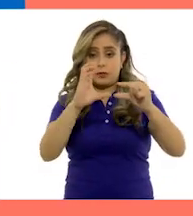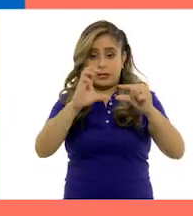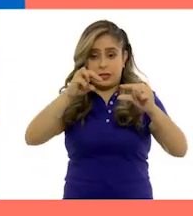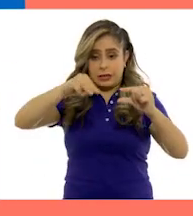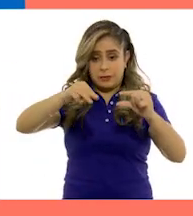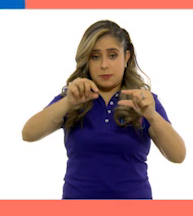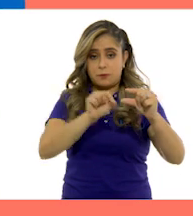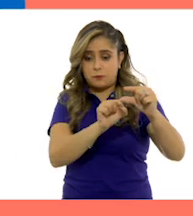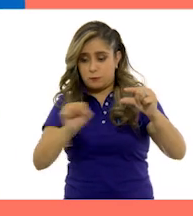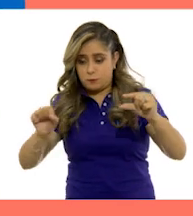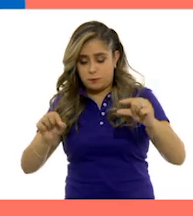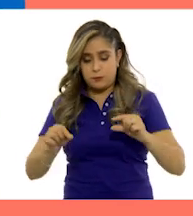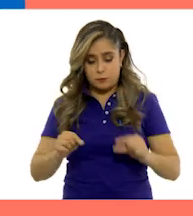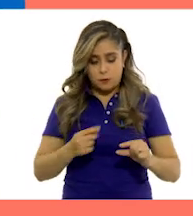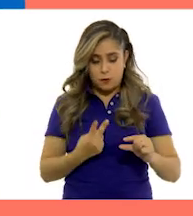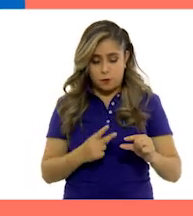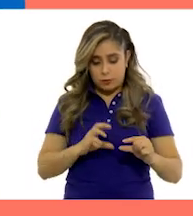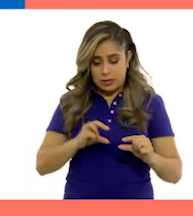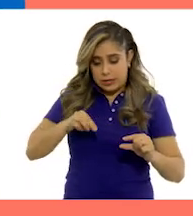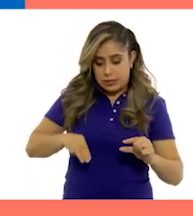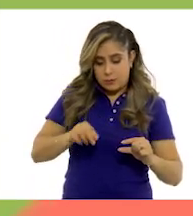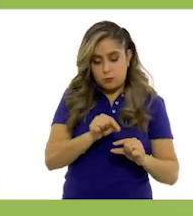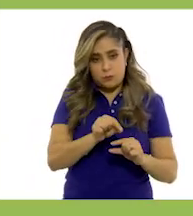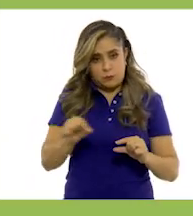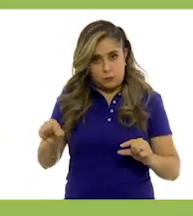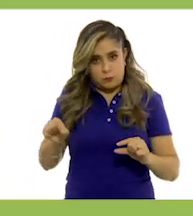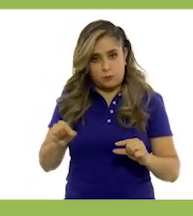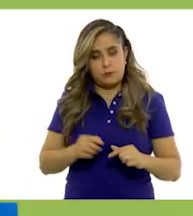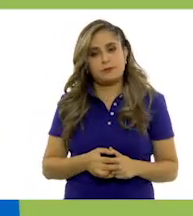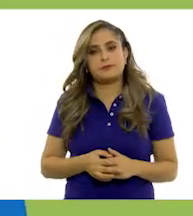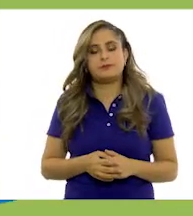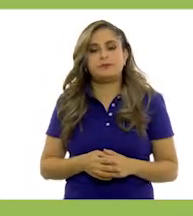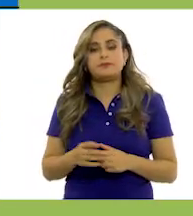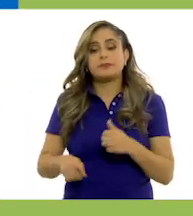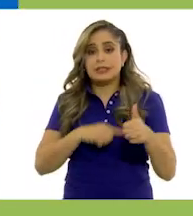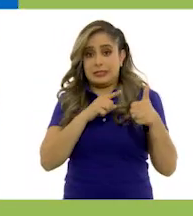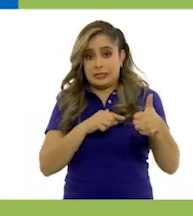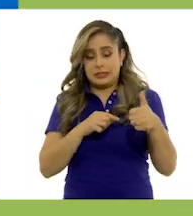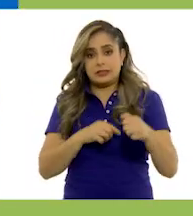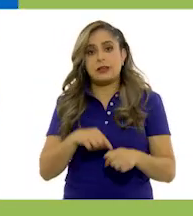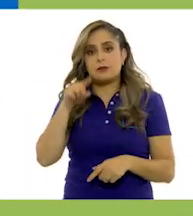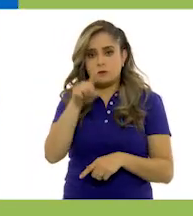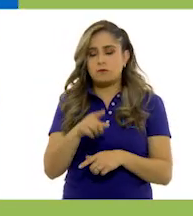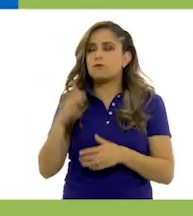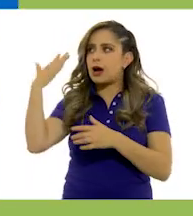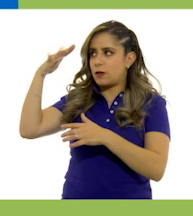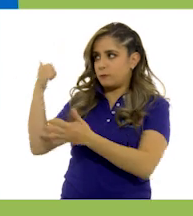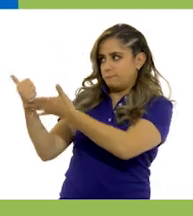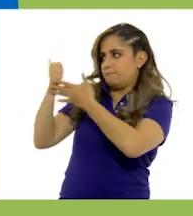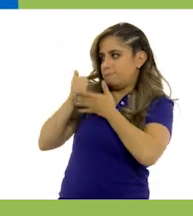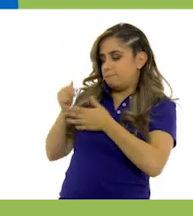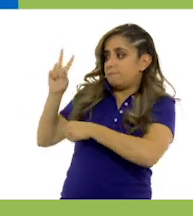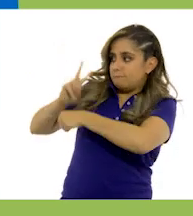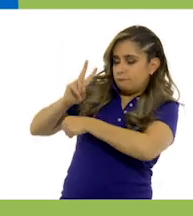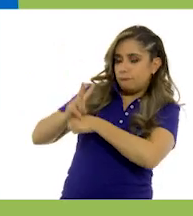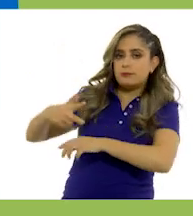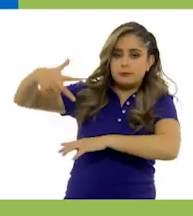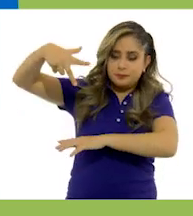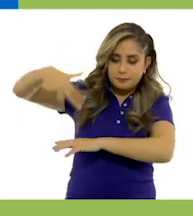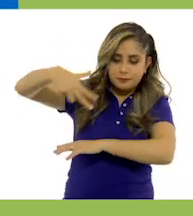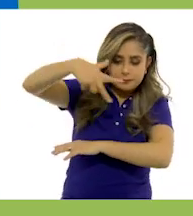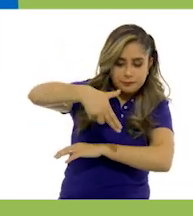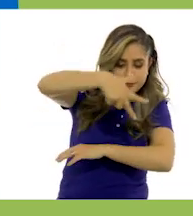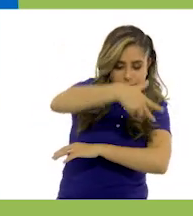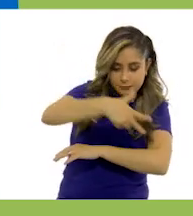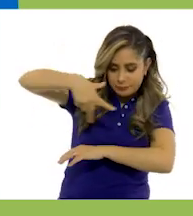2 centímetros de alto arriba y abajo. 6. Nuevamente pide ayuda a un adulto para recortar